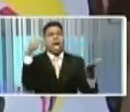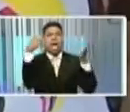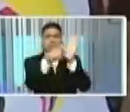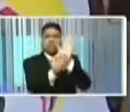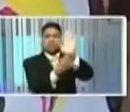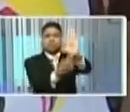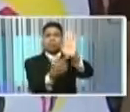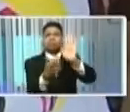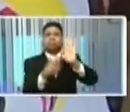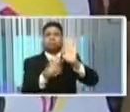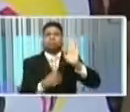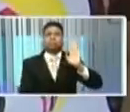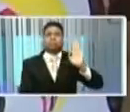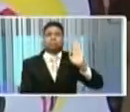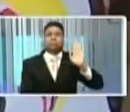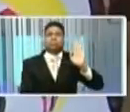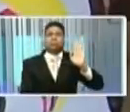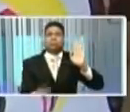Por eso anuncio